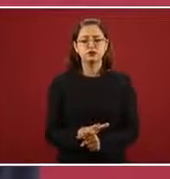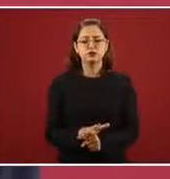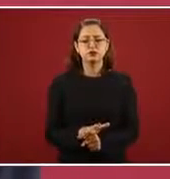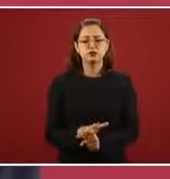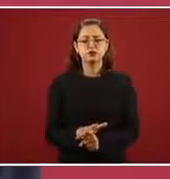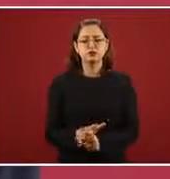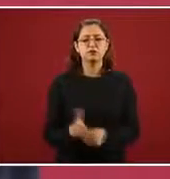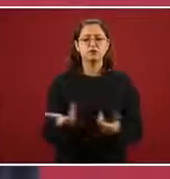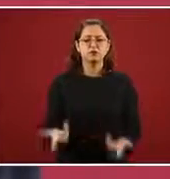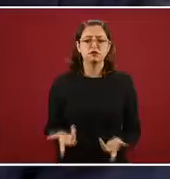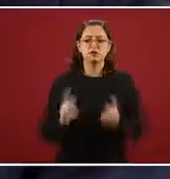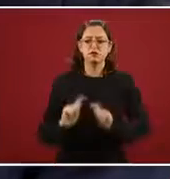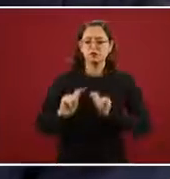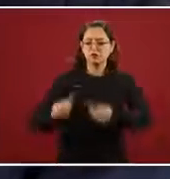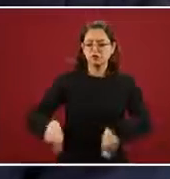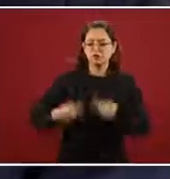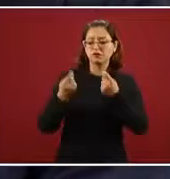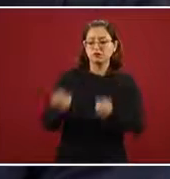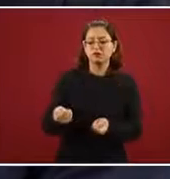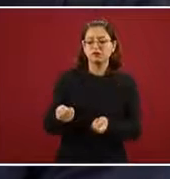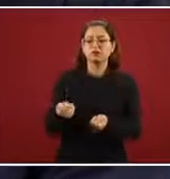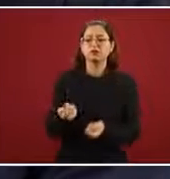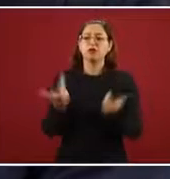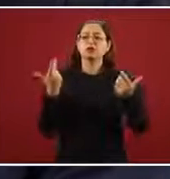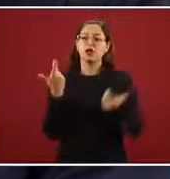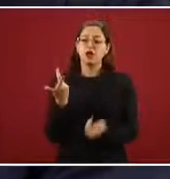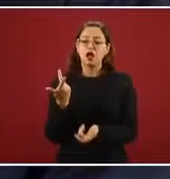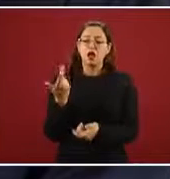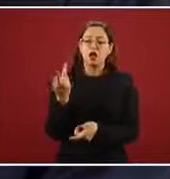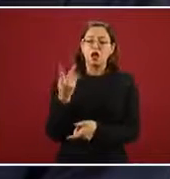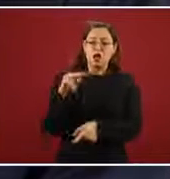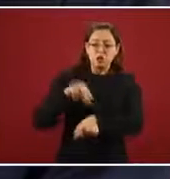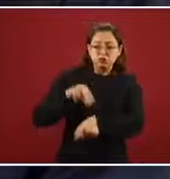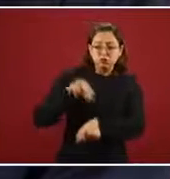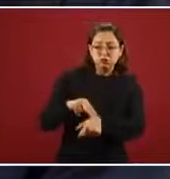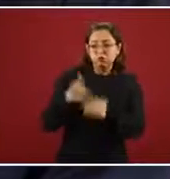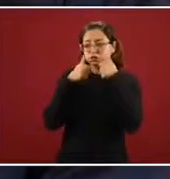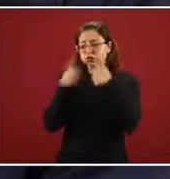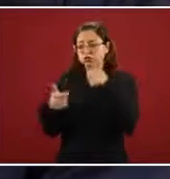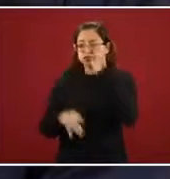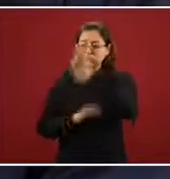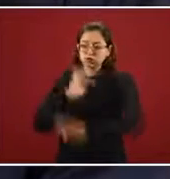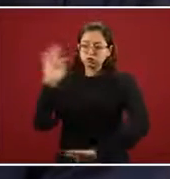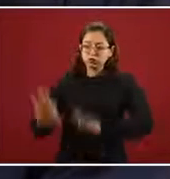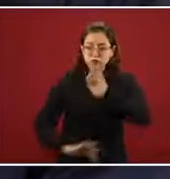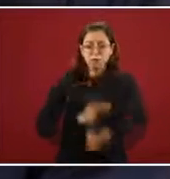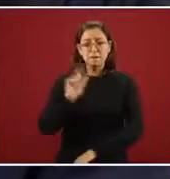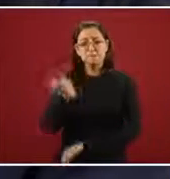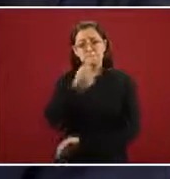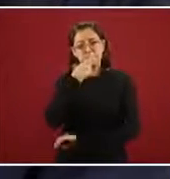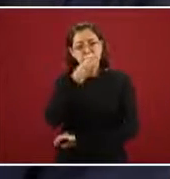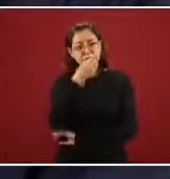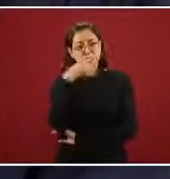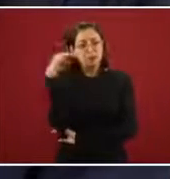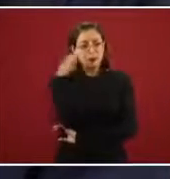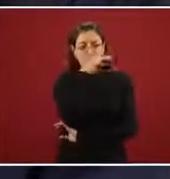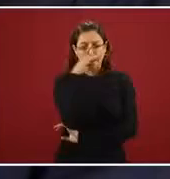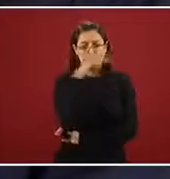otorgar, proporcionar atención médica y medicamentos gratuitos a